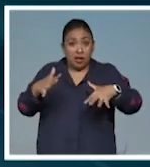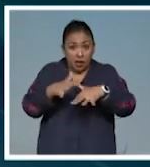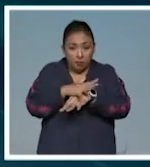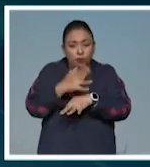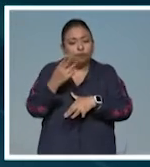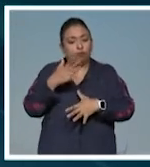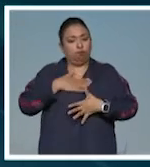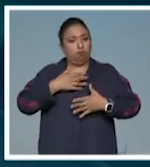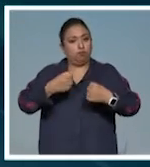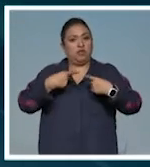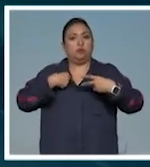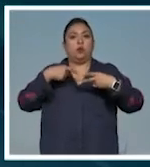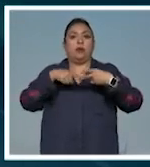empezar desde nosotros